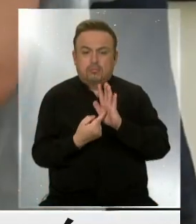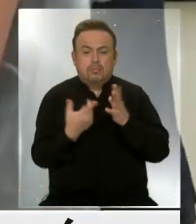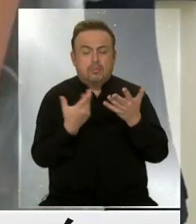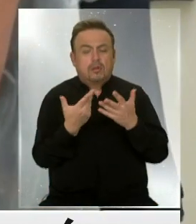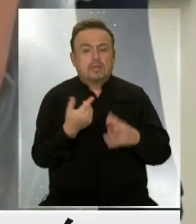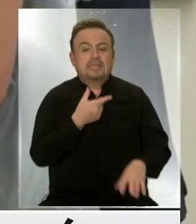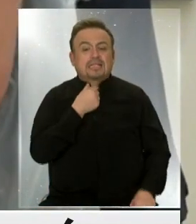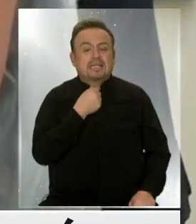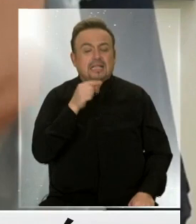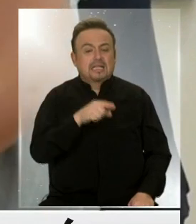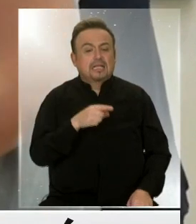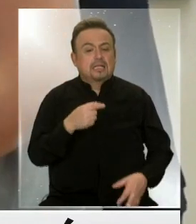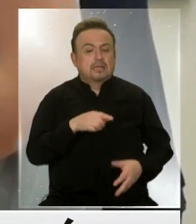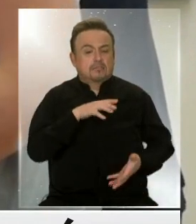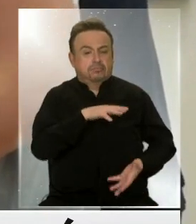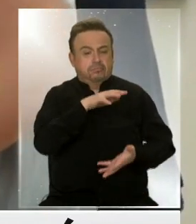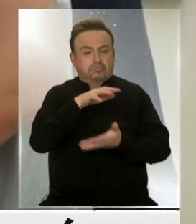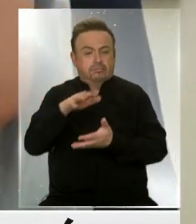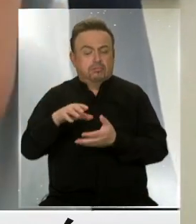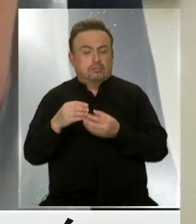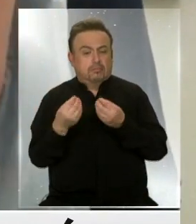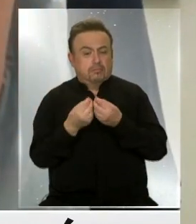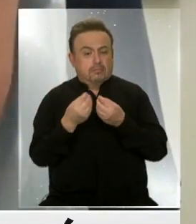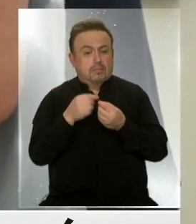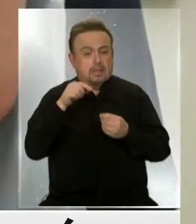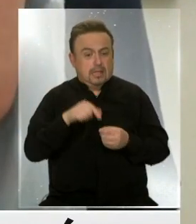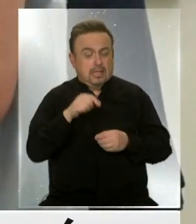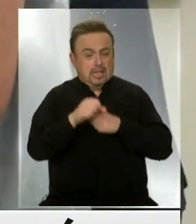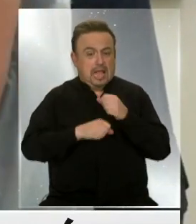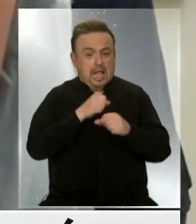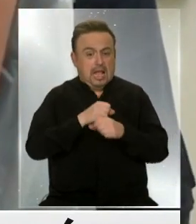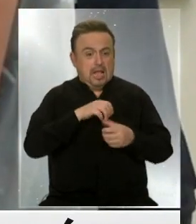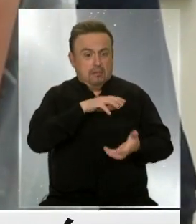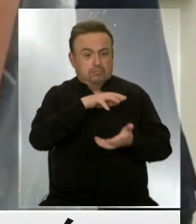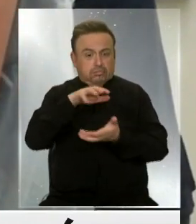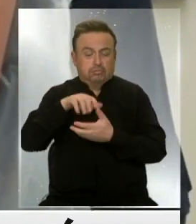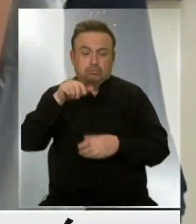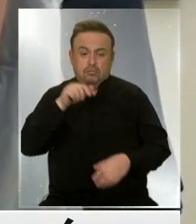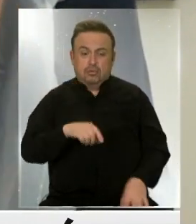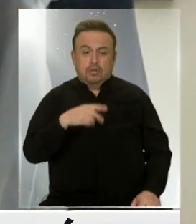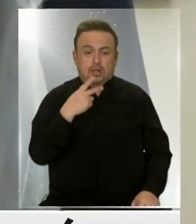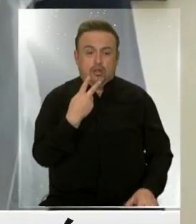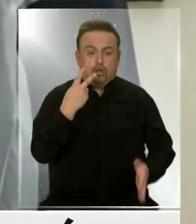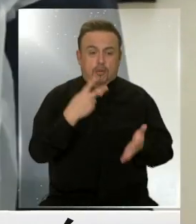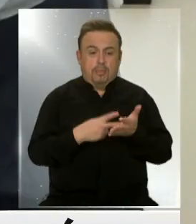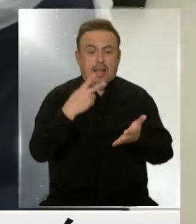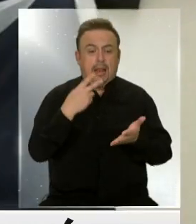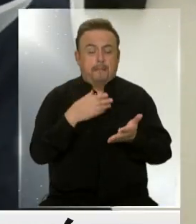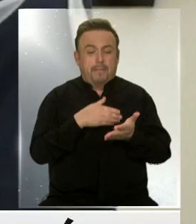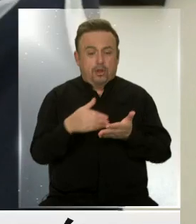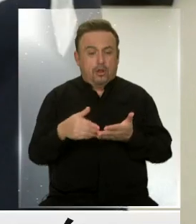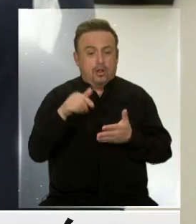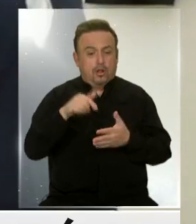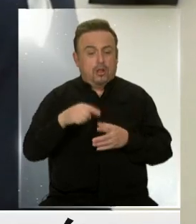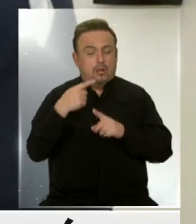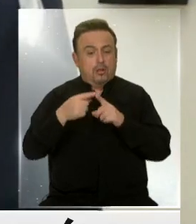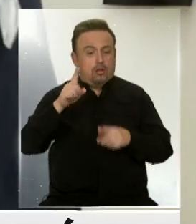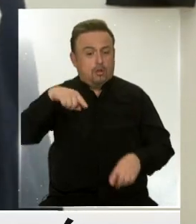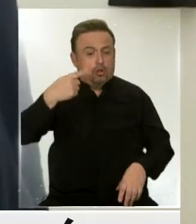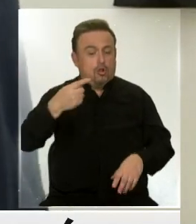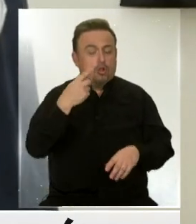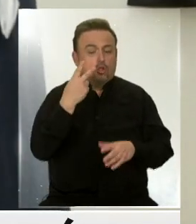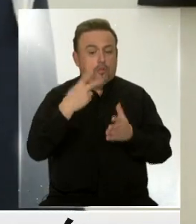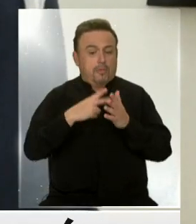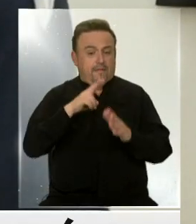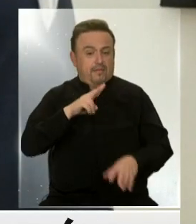con la intención de distribuir cientos de millones de dosis para este año. Y al menos 2.000 millones a mediados del 2021. Claro. Por